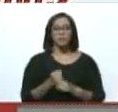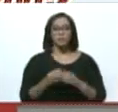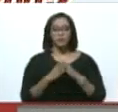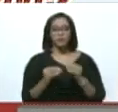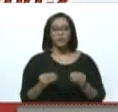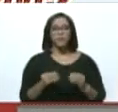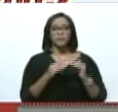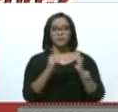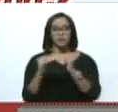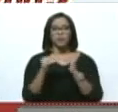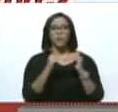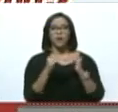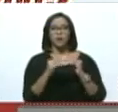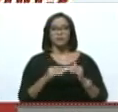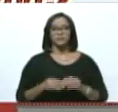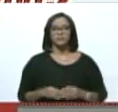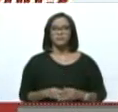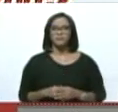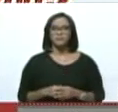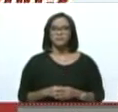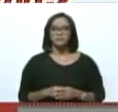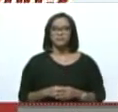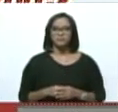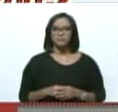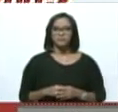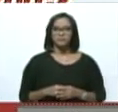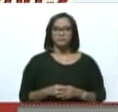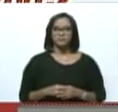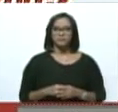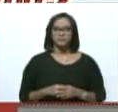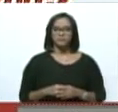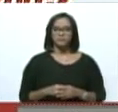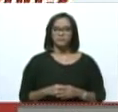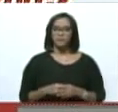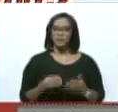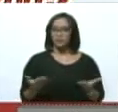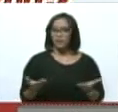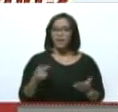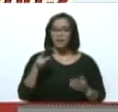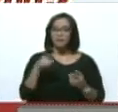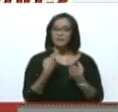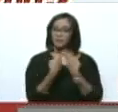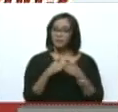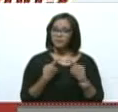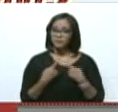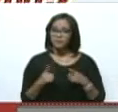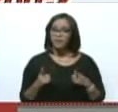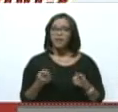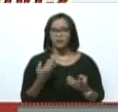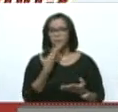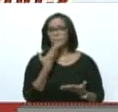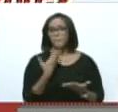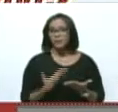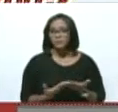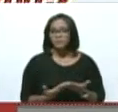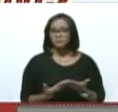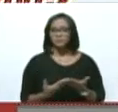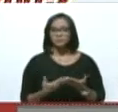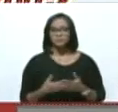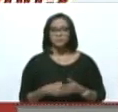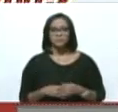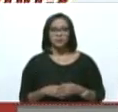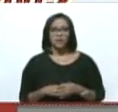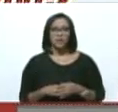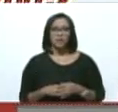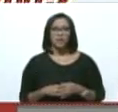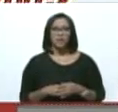iguales. Esa no existe. Esa no existe. Y esa diversidad es lo que permite, en un,